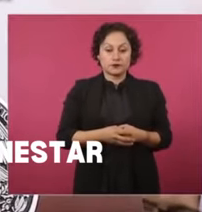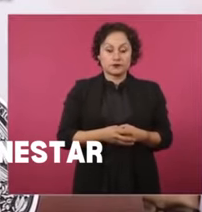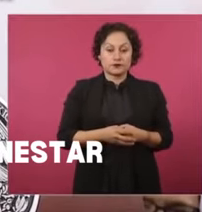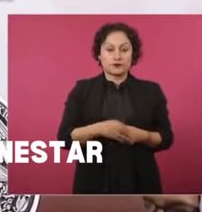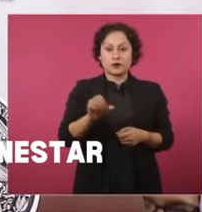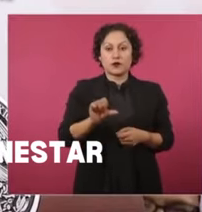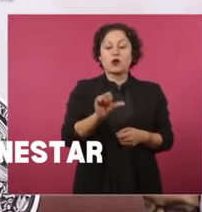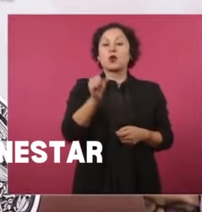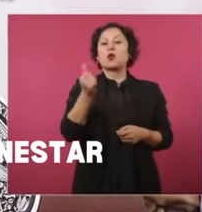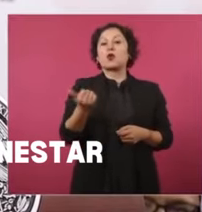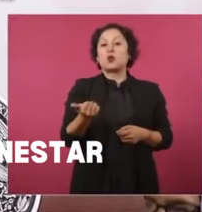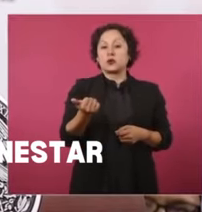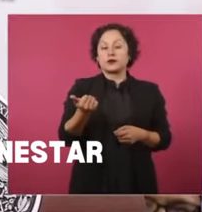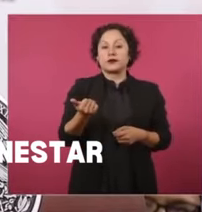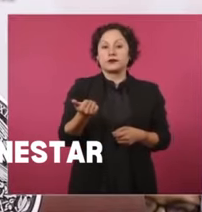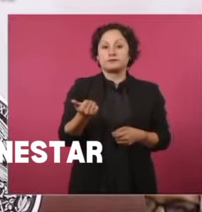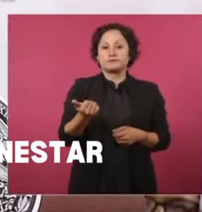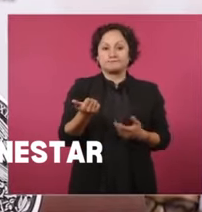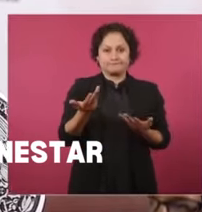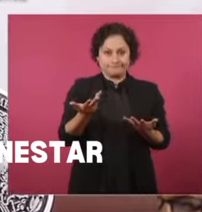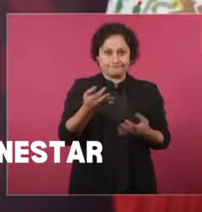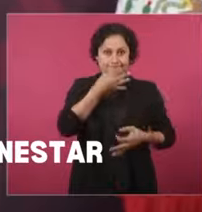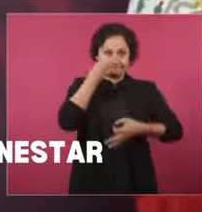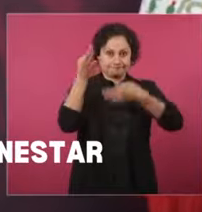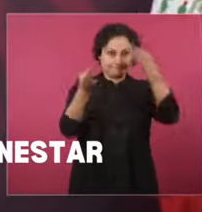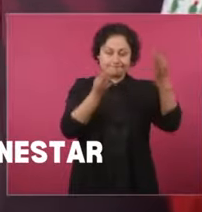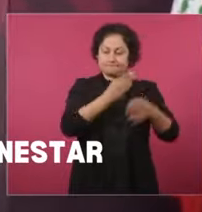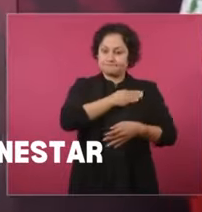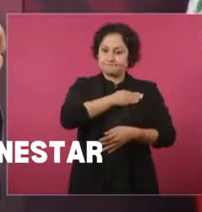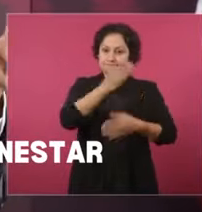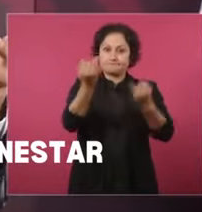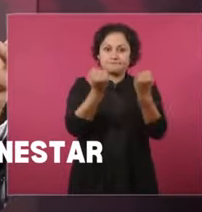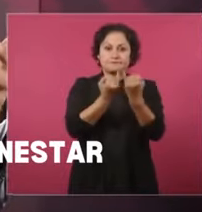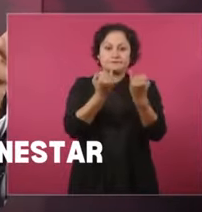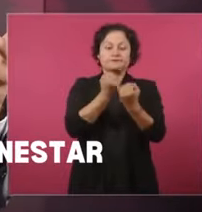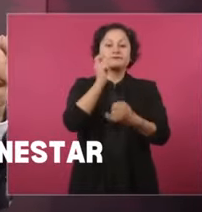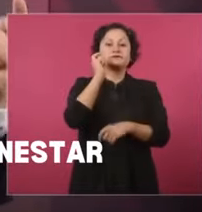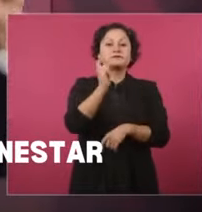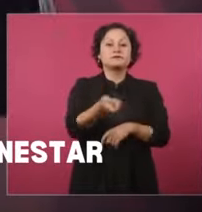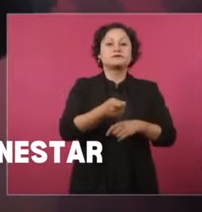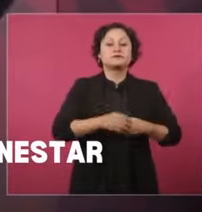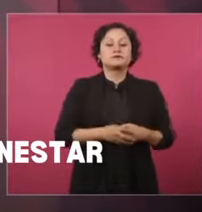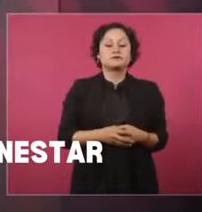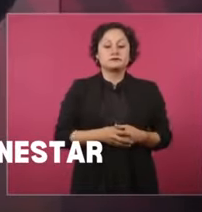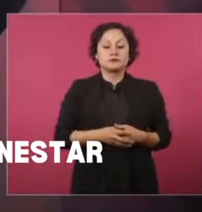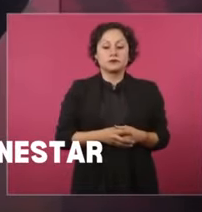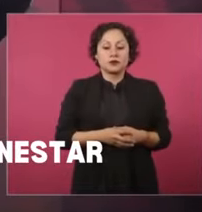noticia es que se van a integrar